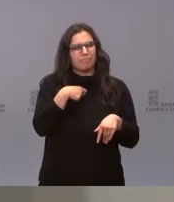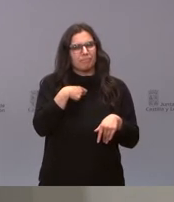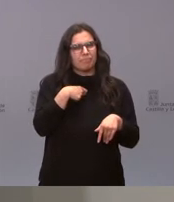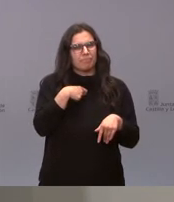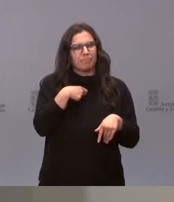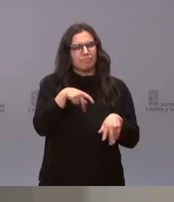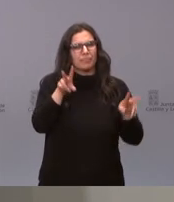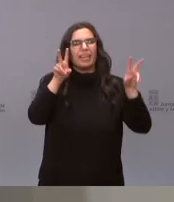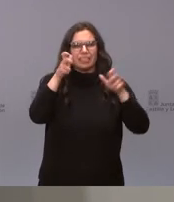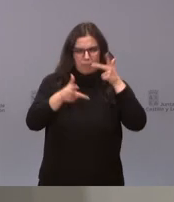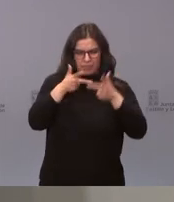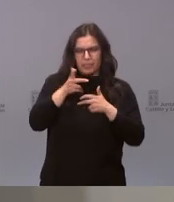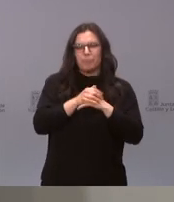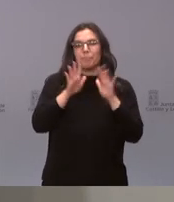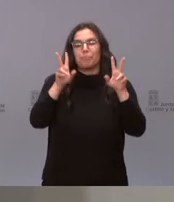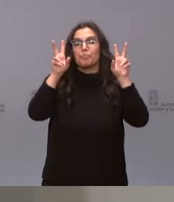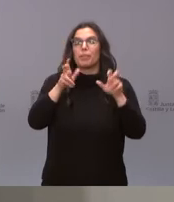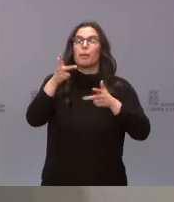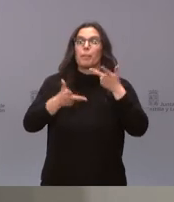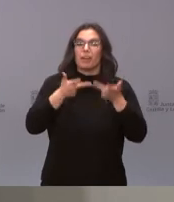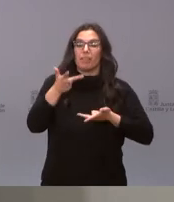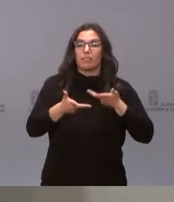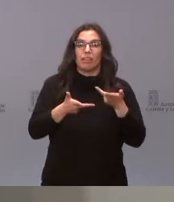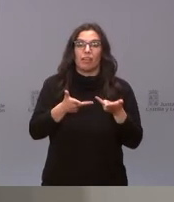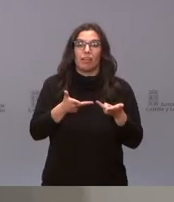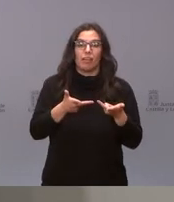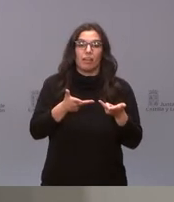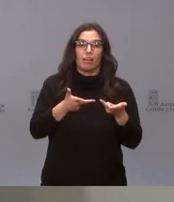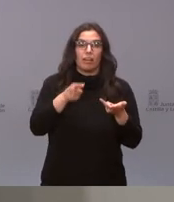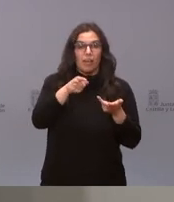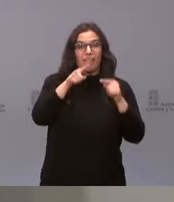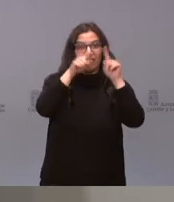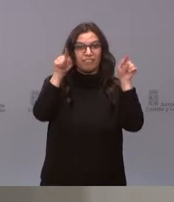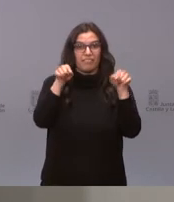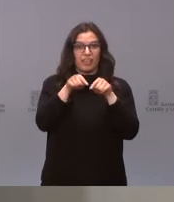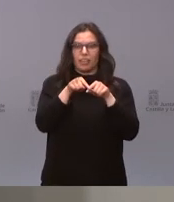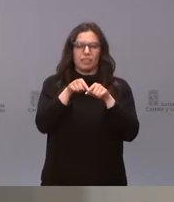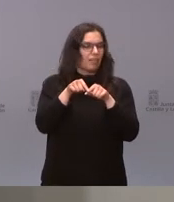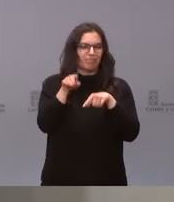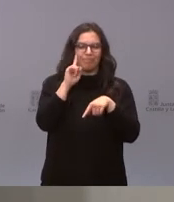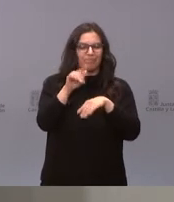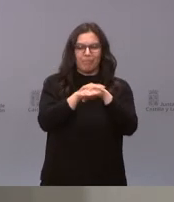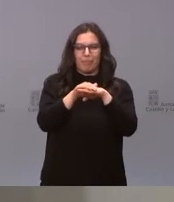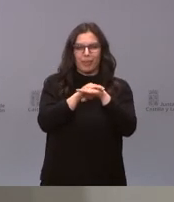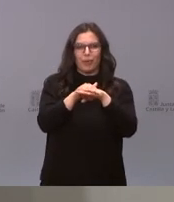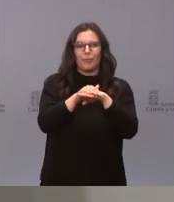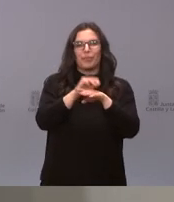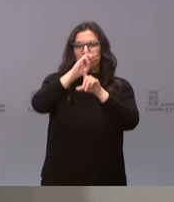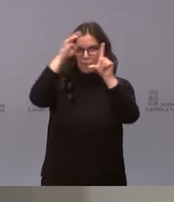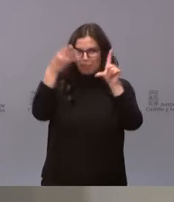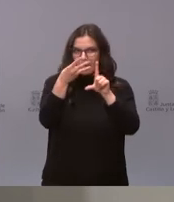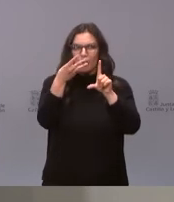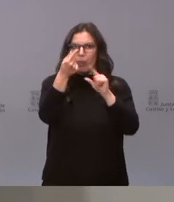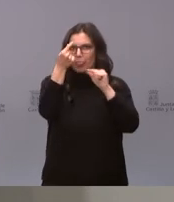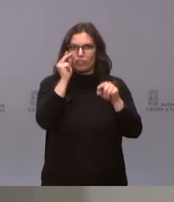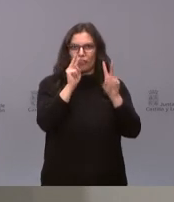sobre benavente novena mente está en la ficha y esta es la fecha está en el portal todos los